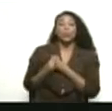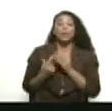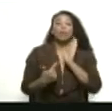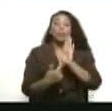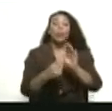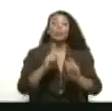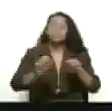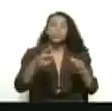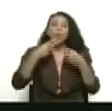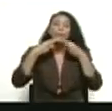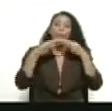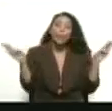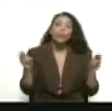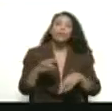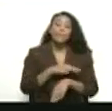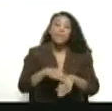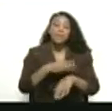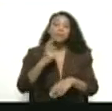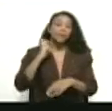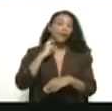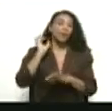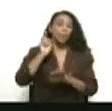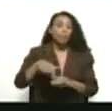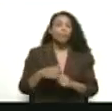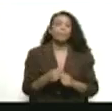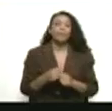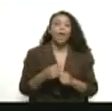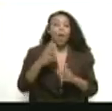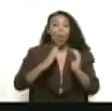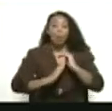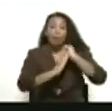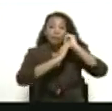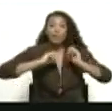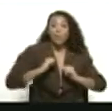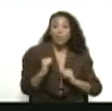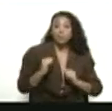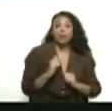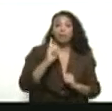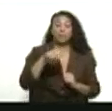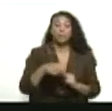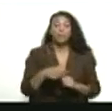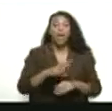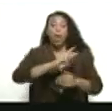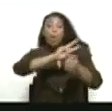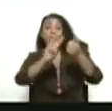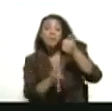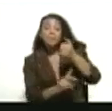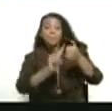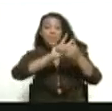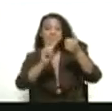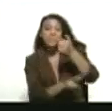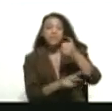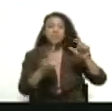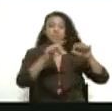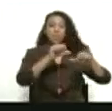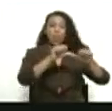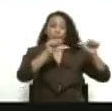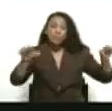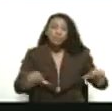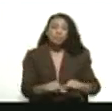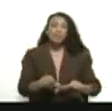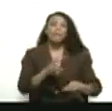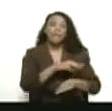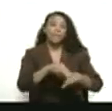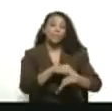TSJ, los dándole altura a esto, los jefes policiales, los viceministros integrantes del sistema del Ministerio del